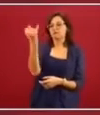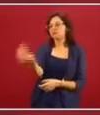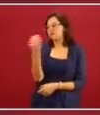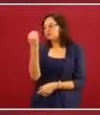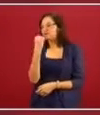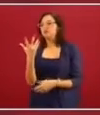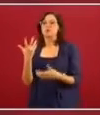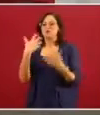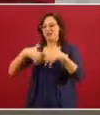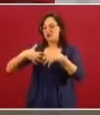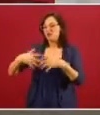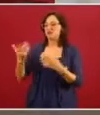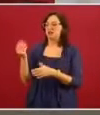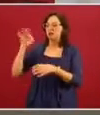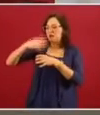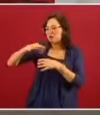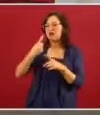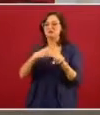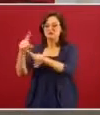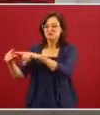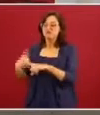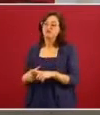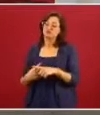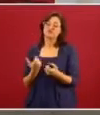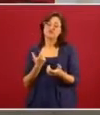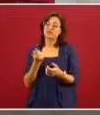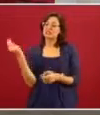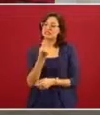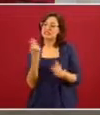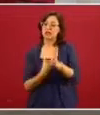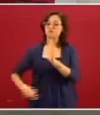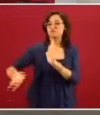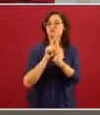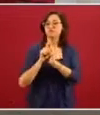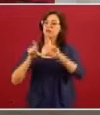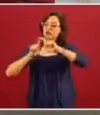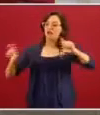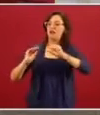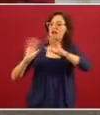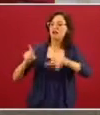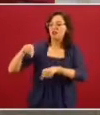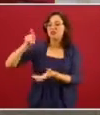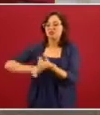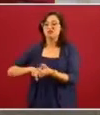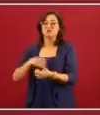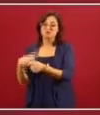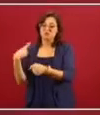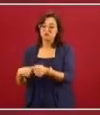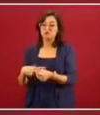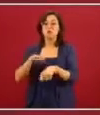alimentos industrializados, precisamente como una de las medidas más costo efectivas para combatir el problema de